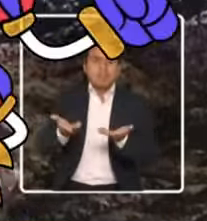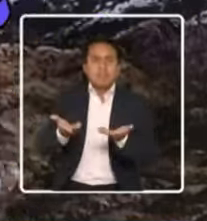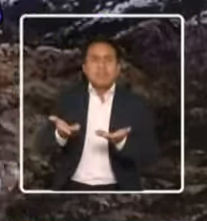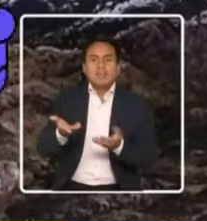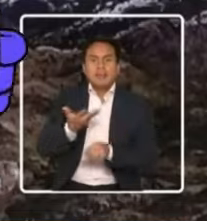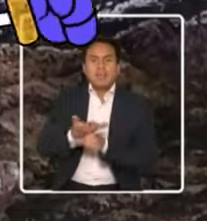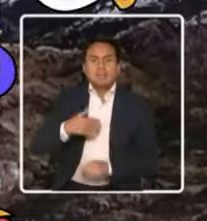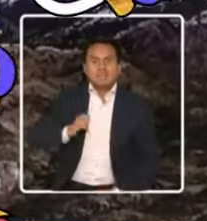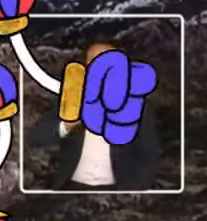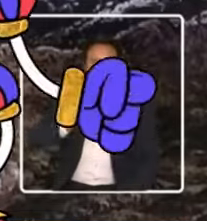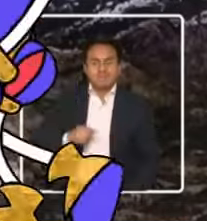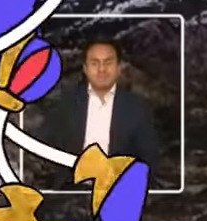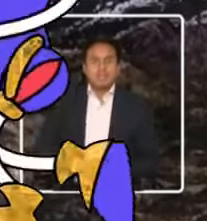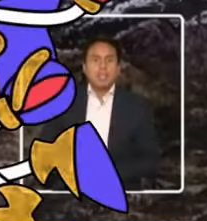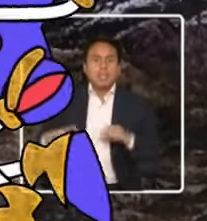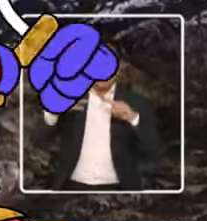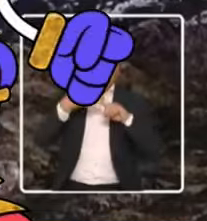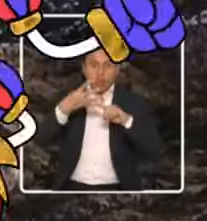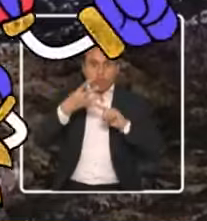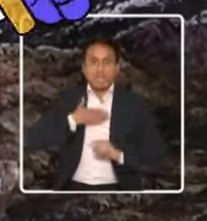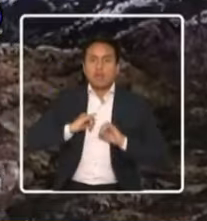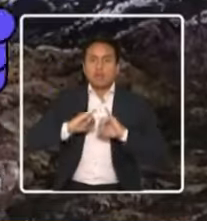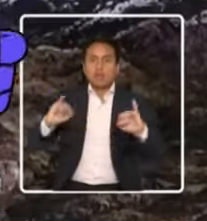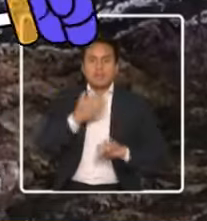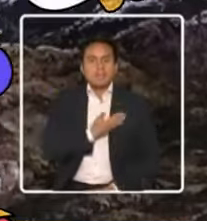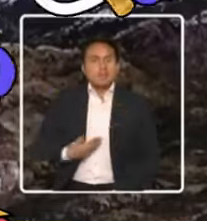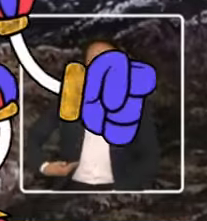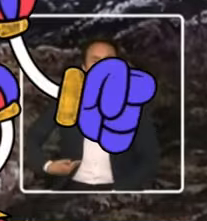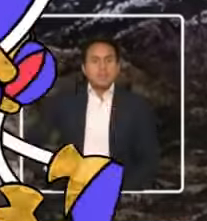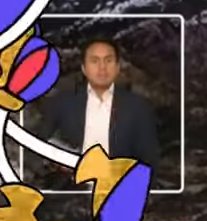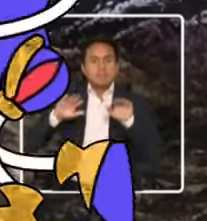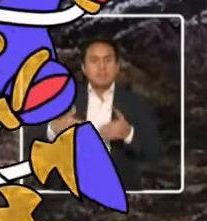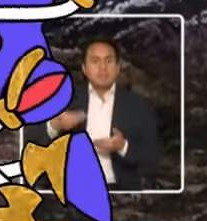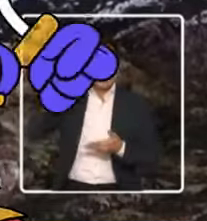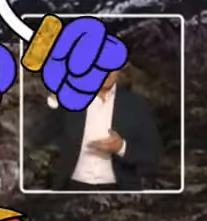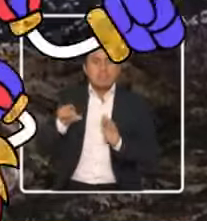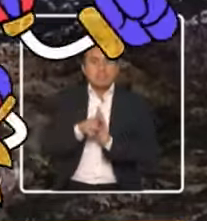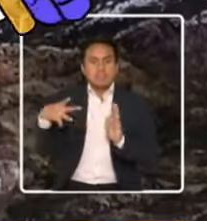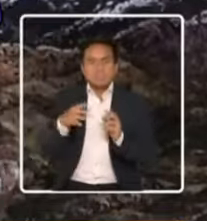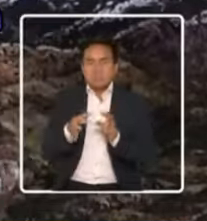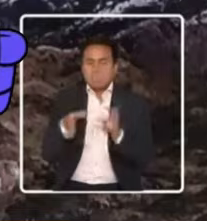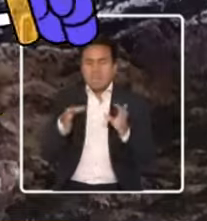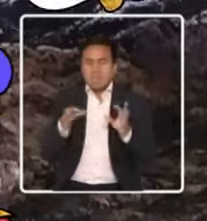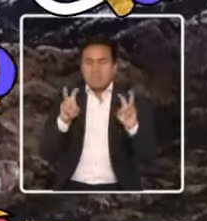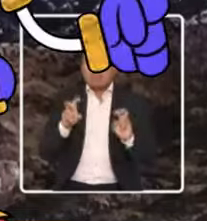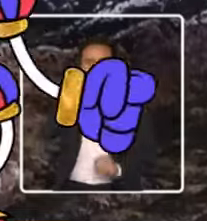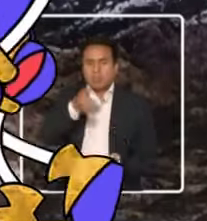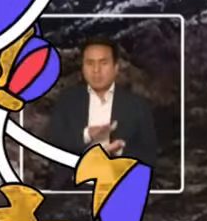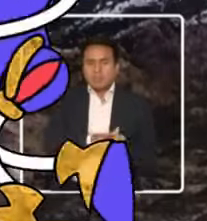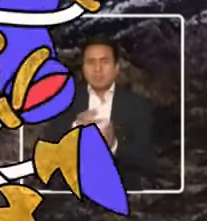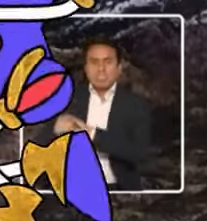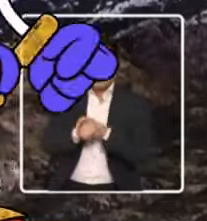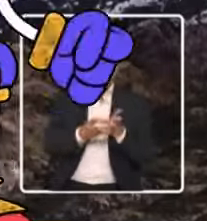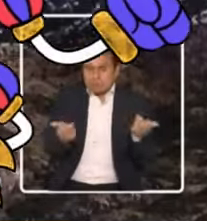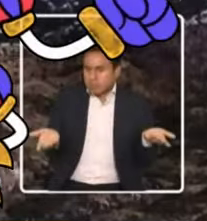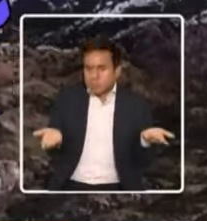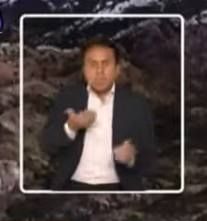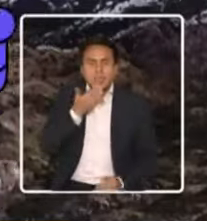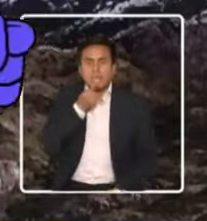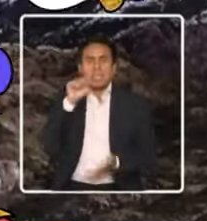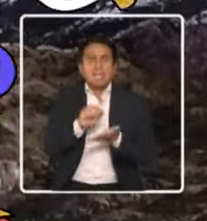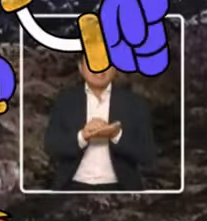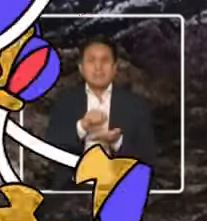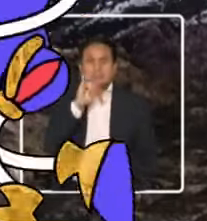parte de la Policía de Investigaciones. En cuarto lugar, quiero informar que el gobierno, como en otros casos de delitos graves, como ustedes saben, en materia de homicidio, también en materia de secuestros, ha